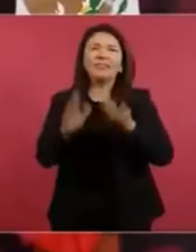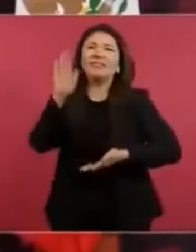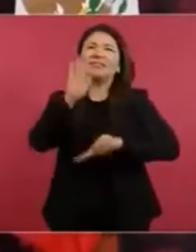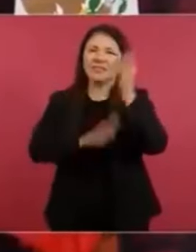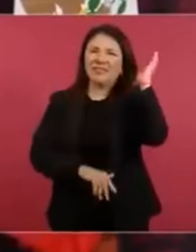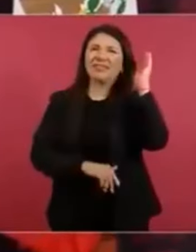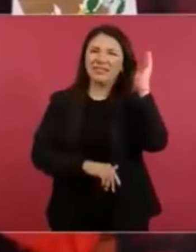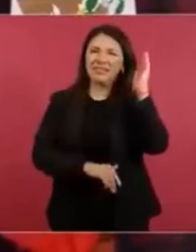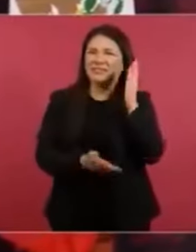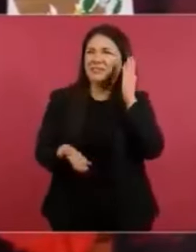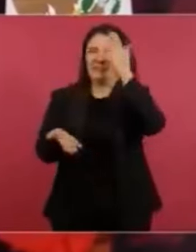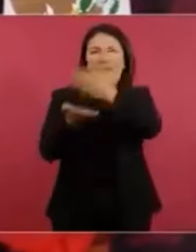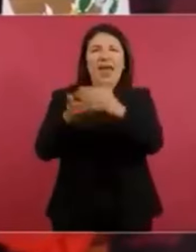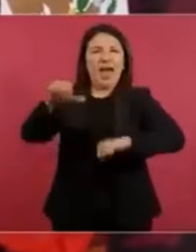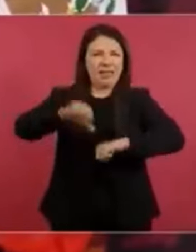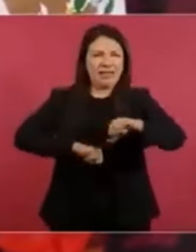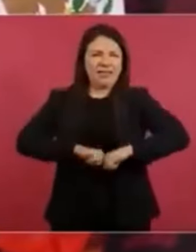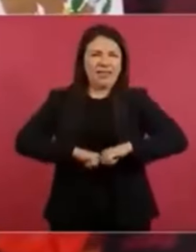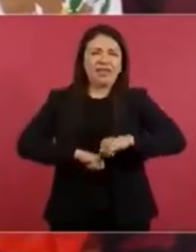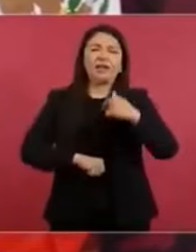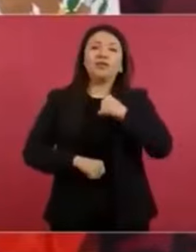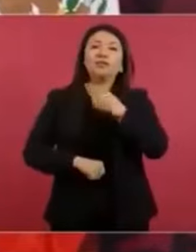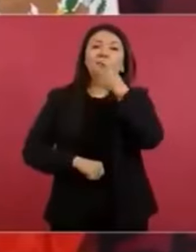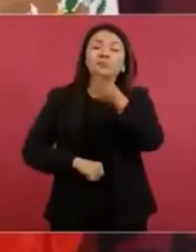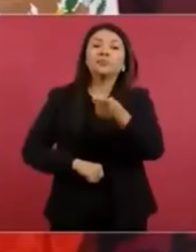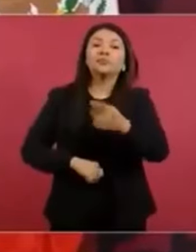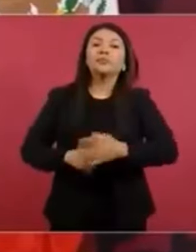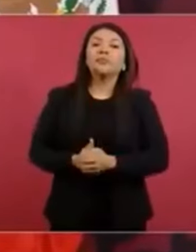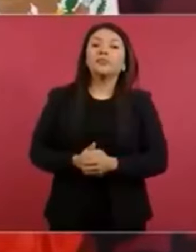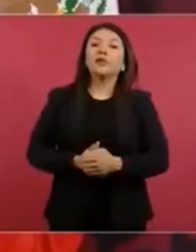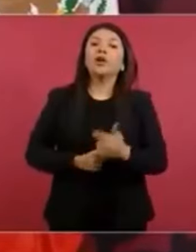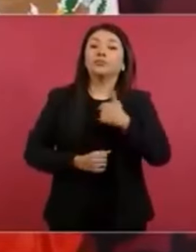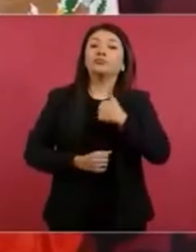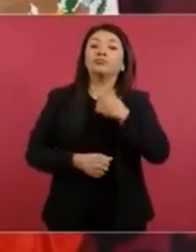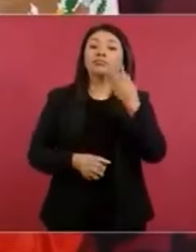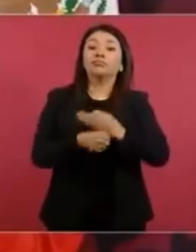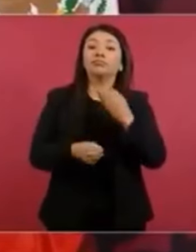acto. Ando mal de la